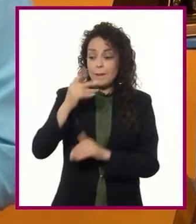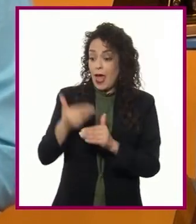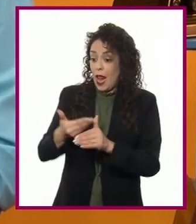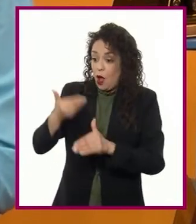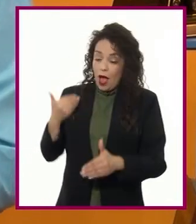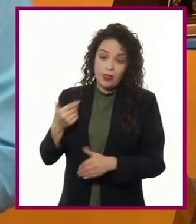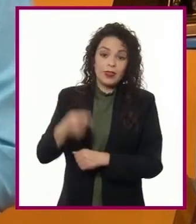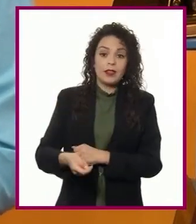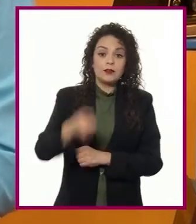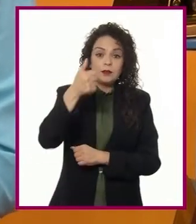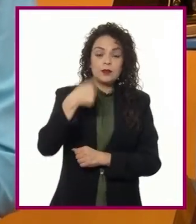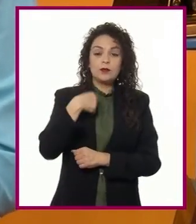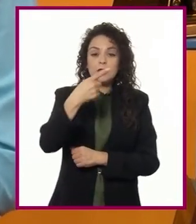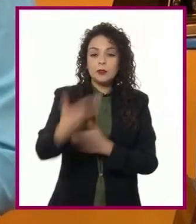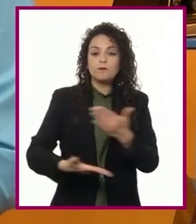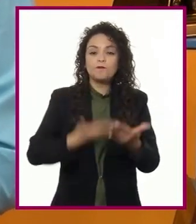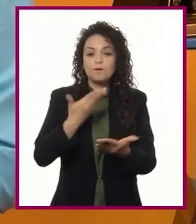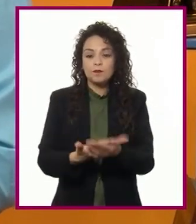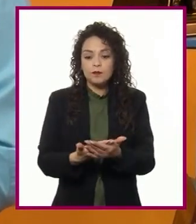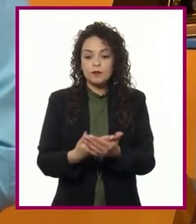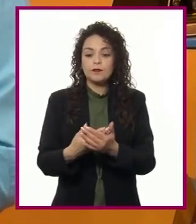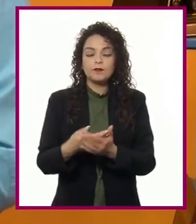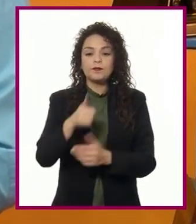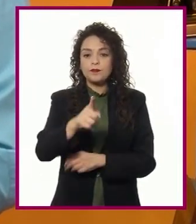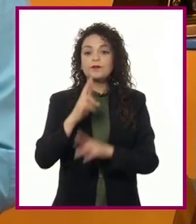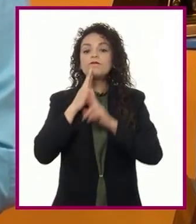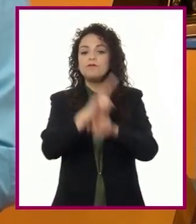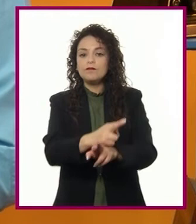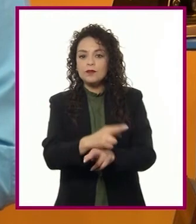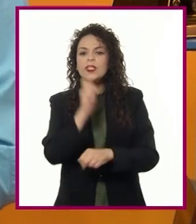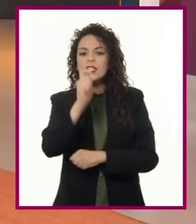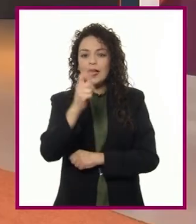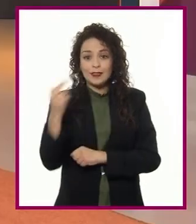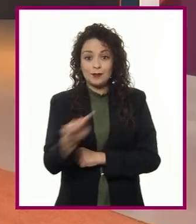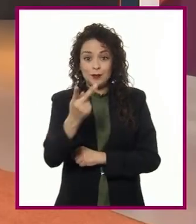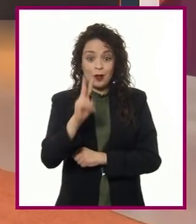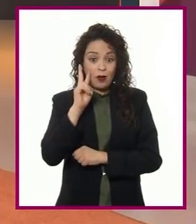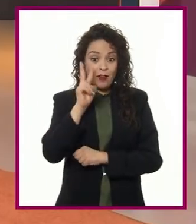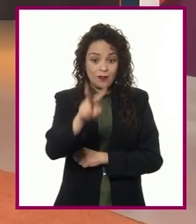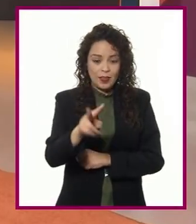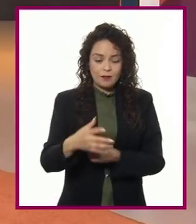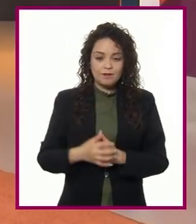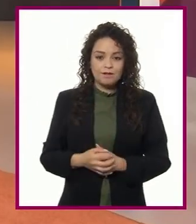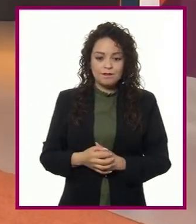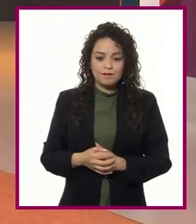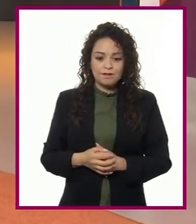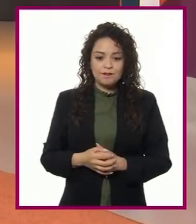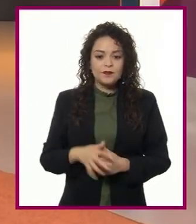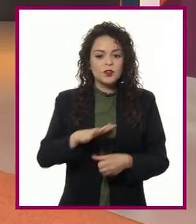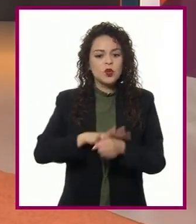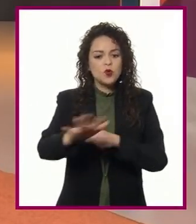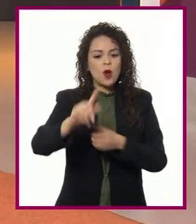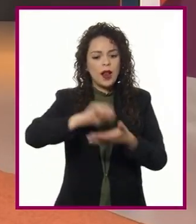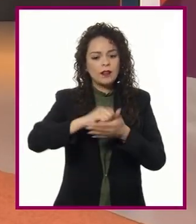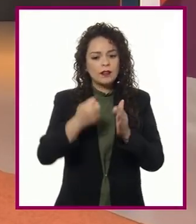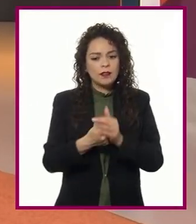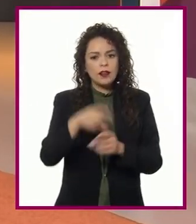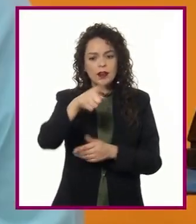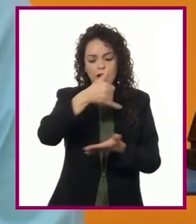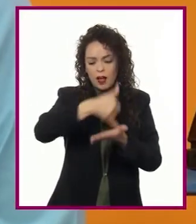les proponemos dar respuesta a las siguientes preguntas. ¿Qué tipo de técnicas de siembra conocen?